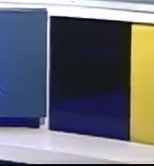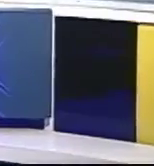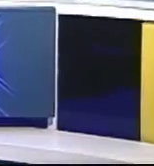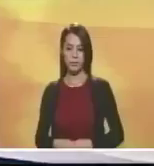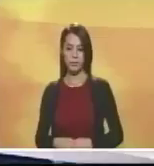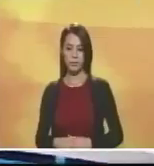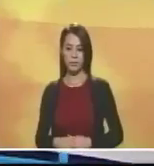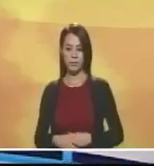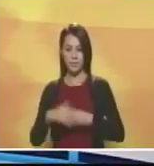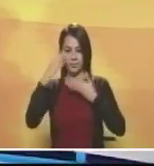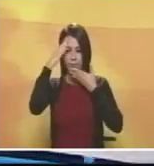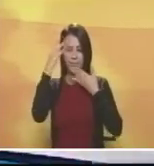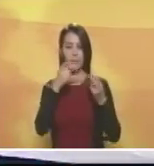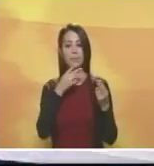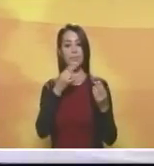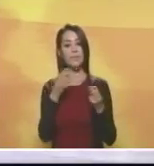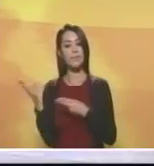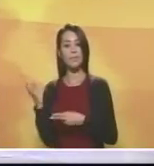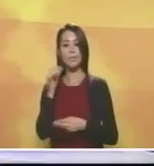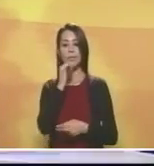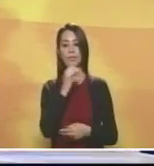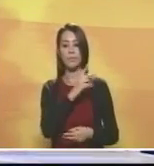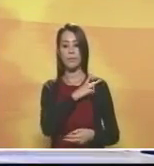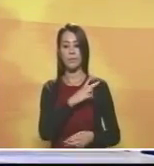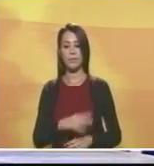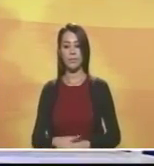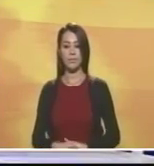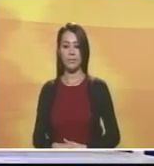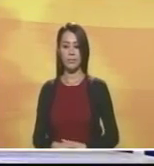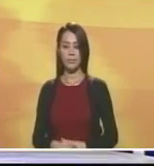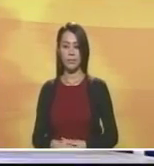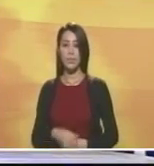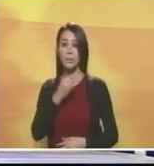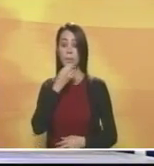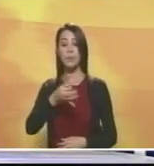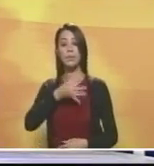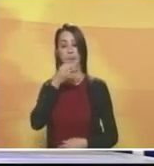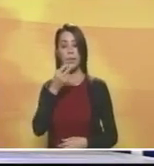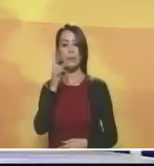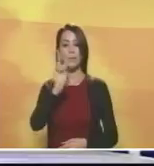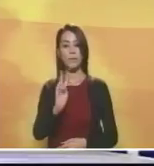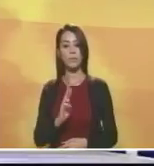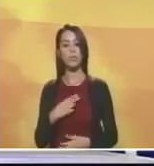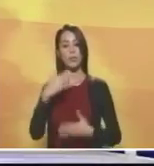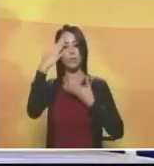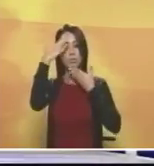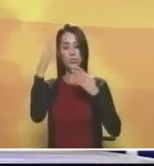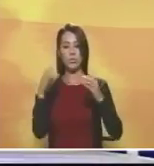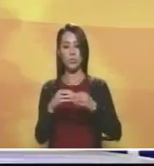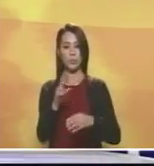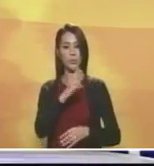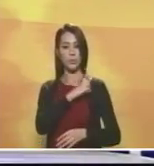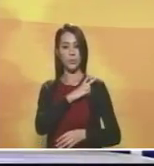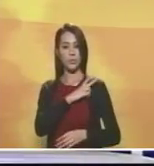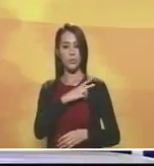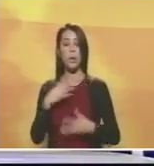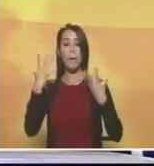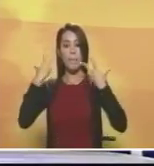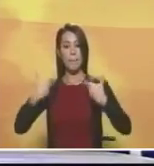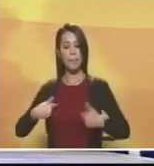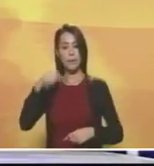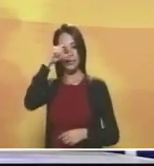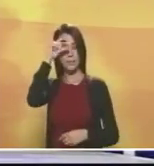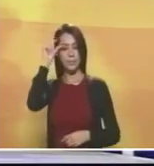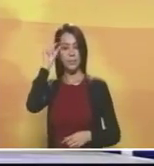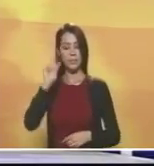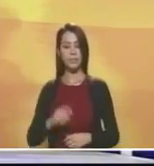Hola, ¿qué tal amigos? Sean bienvenidos a la emisión meridiana de su noticiero Venevisión. Muy buenas tardes, Venezuela. Les saludamos en nombre de nuestro equipo, Milagros Zambrano y esta